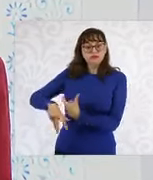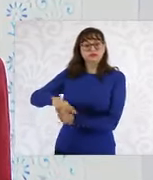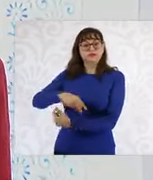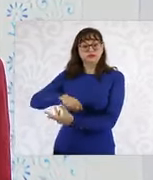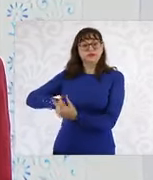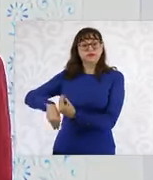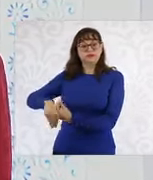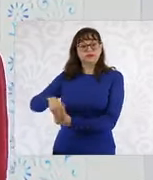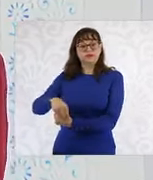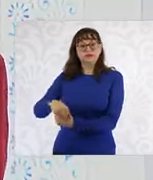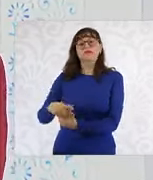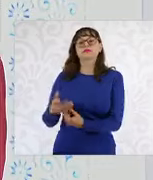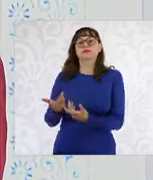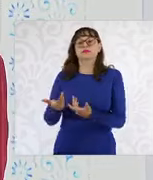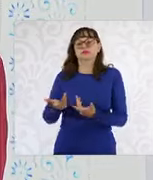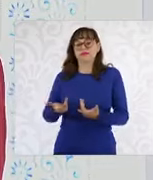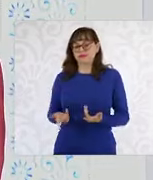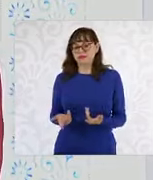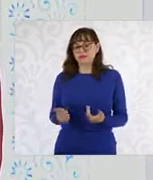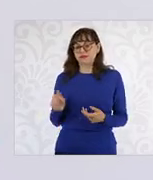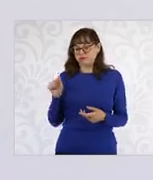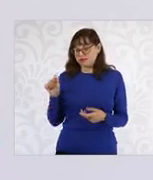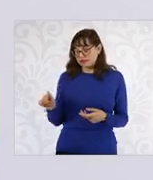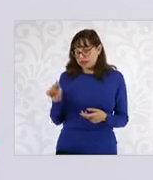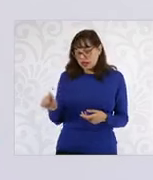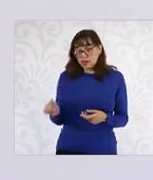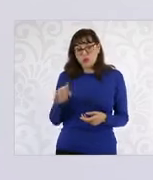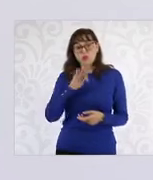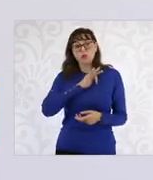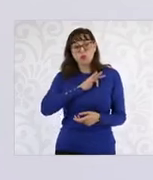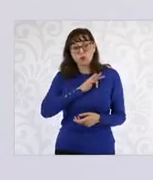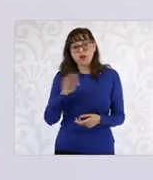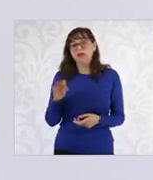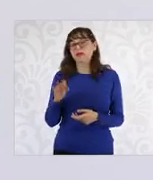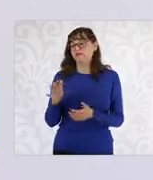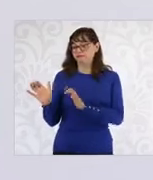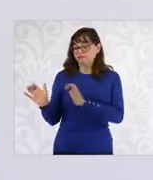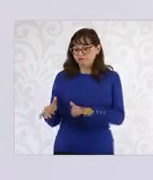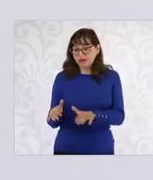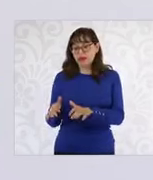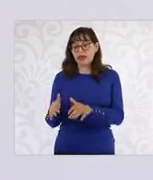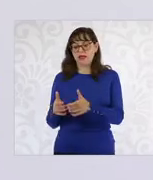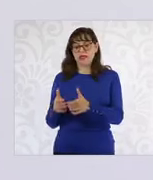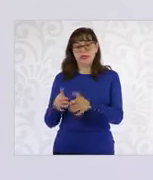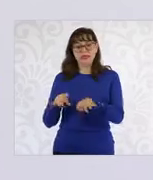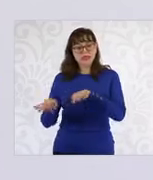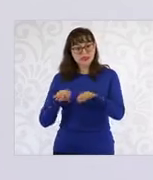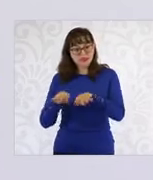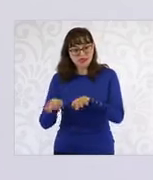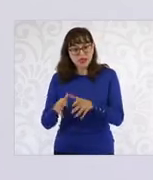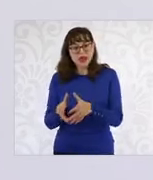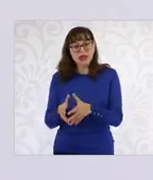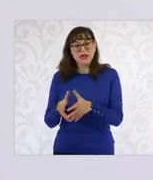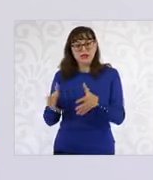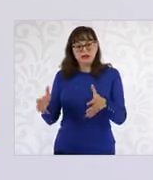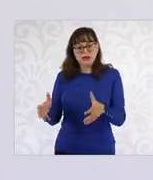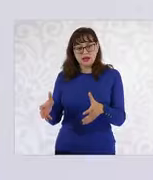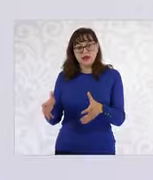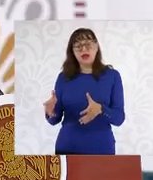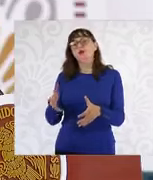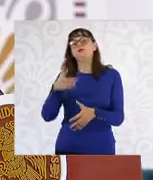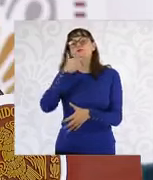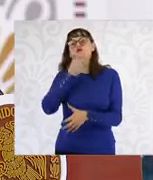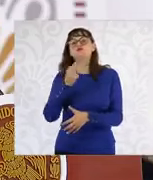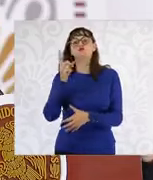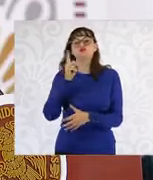una frontera que permita la generación de empleos, tanto para chiapanecas